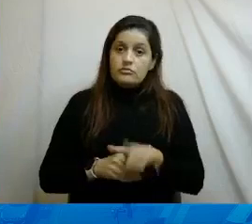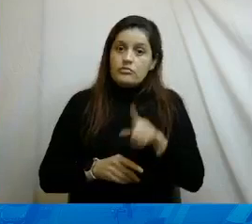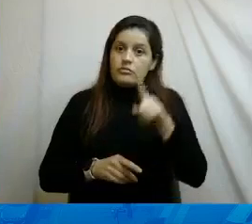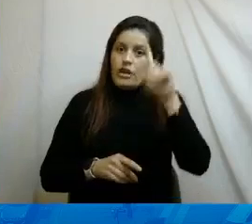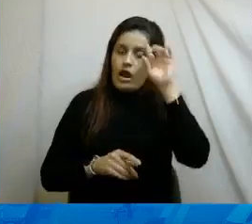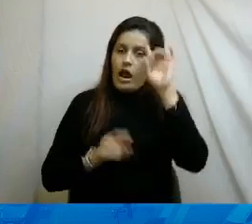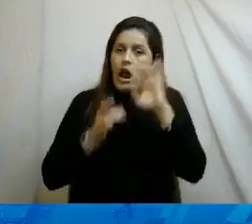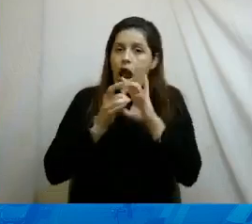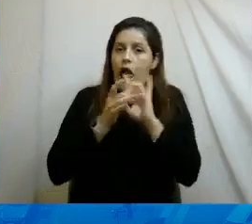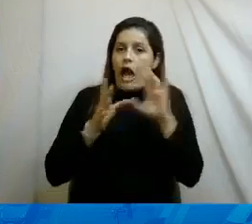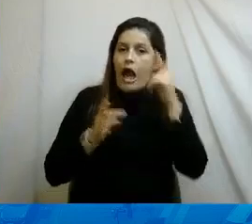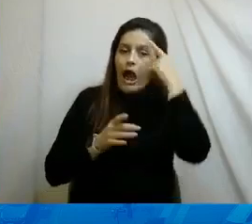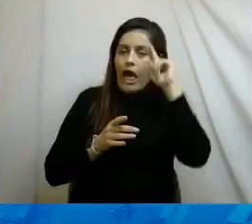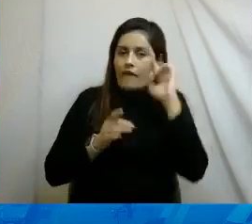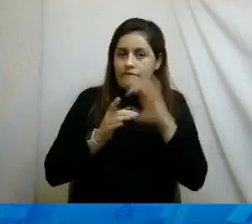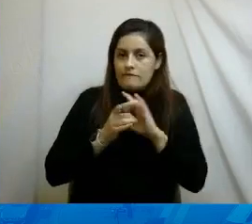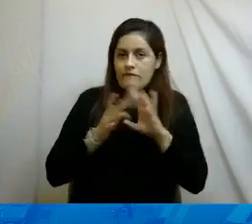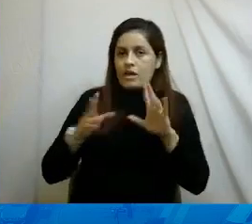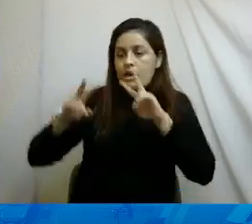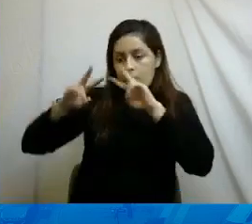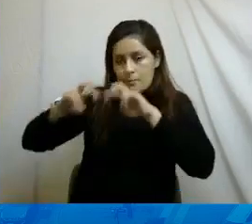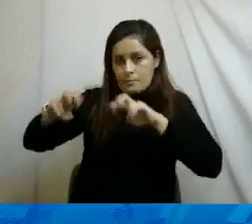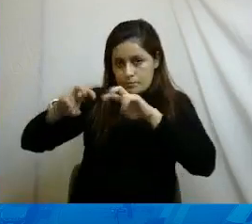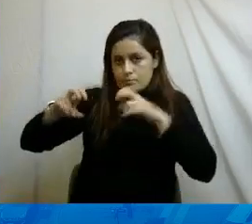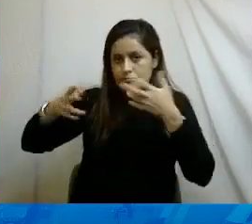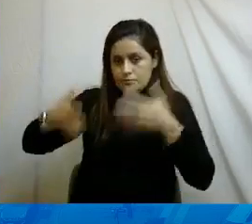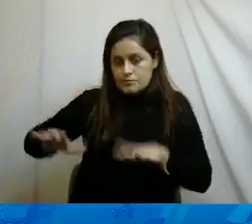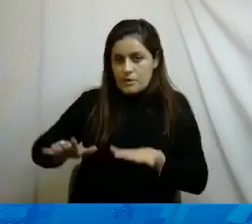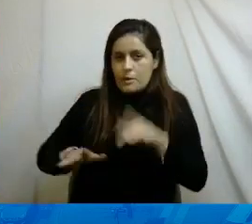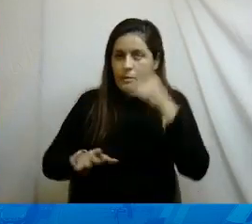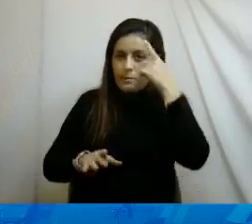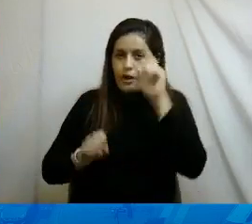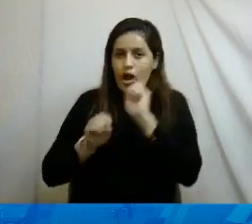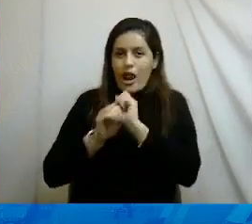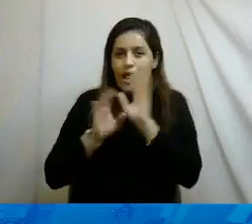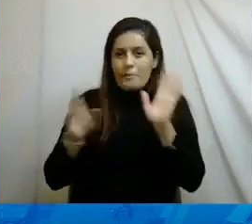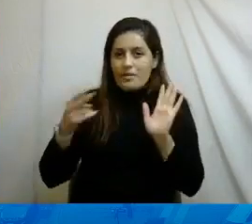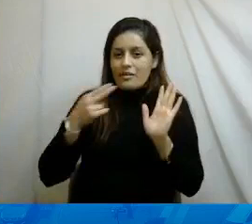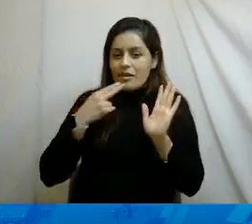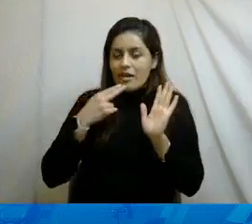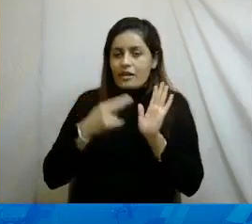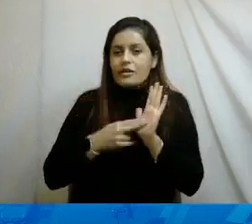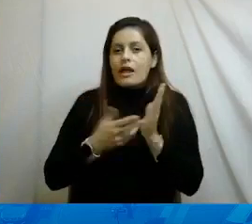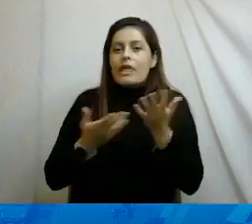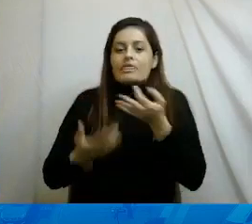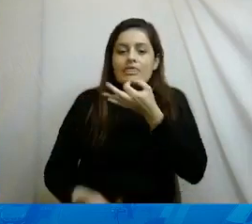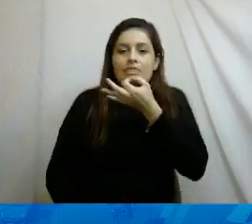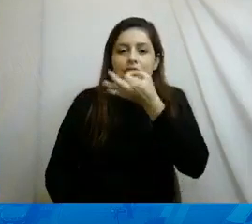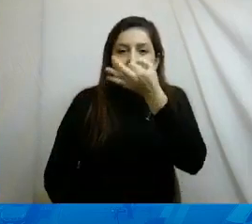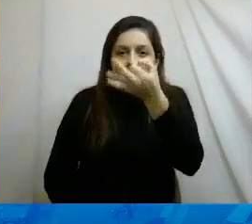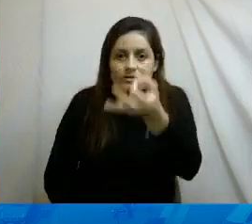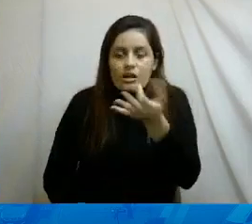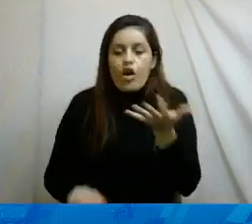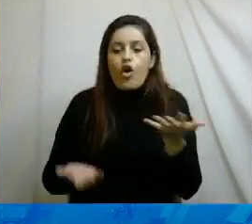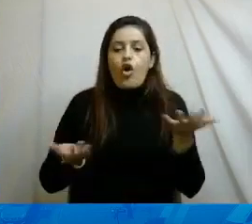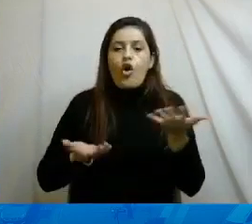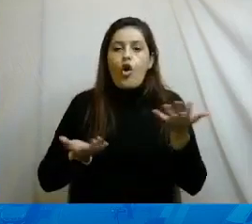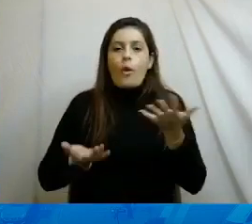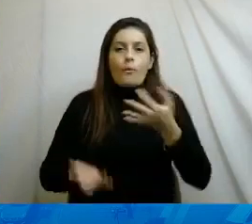y que está en investigación, pero claramente lo que se dice y cómo se dice es muy importante,